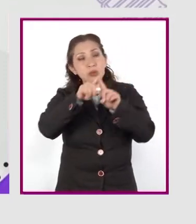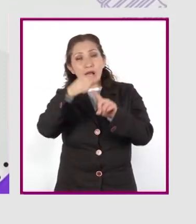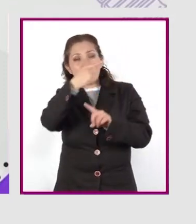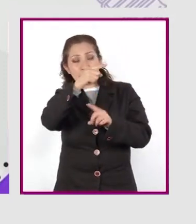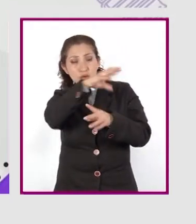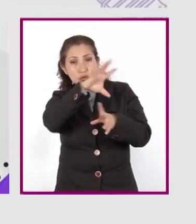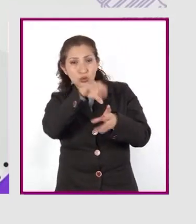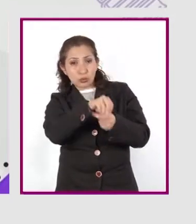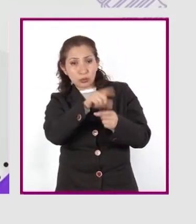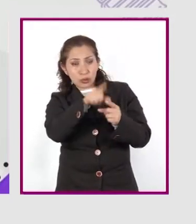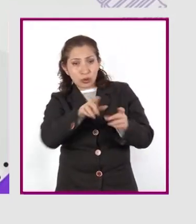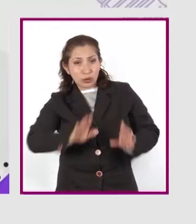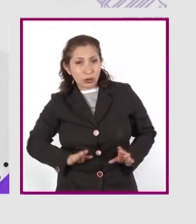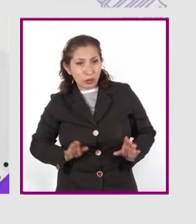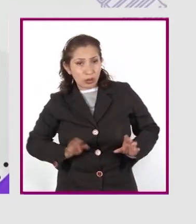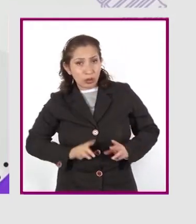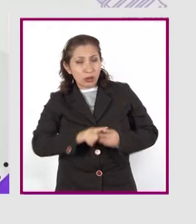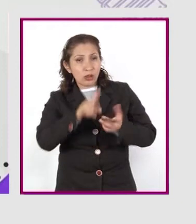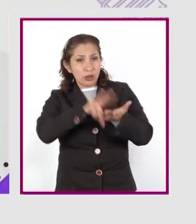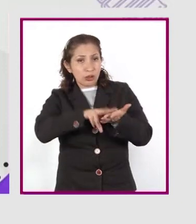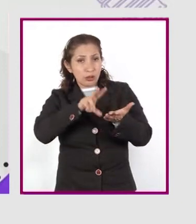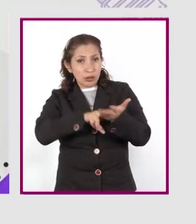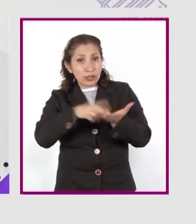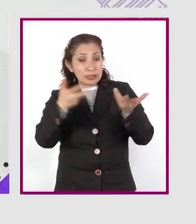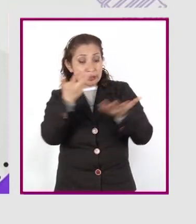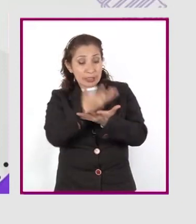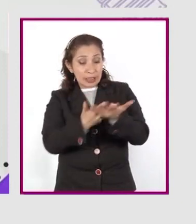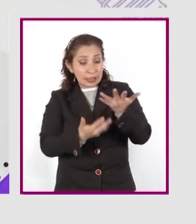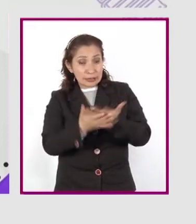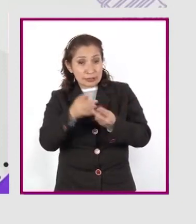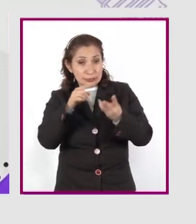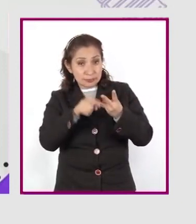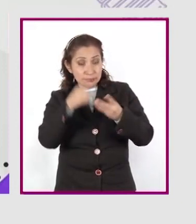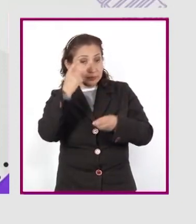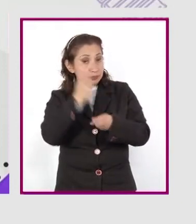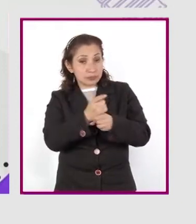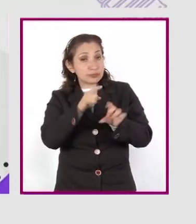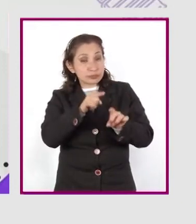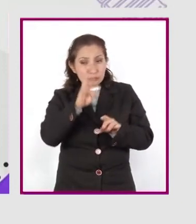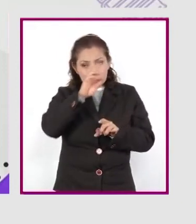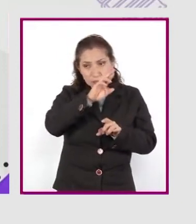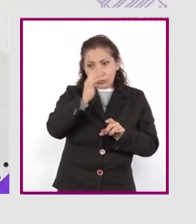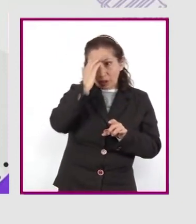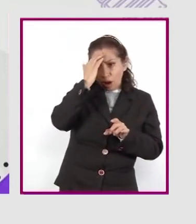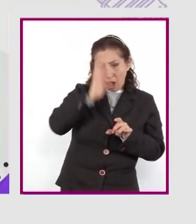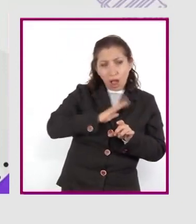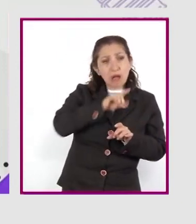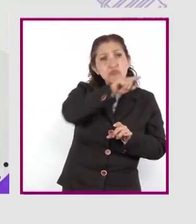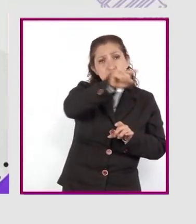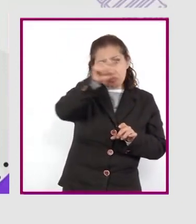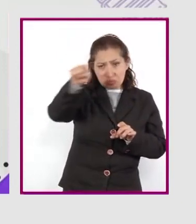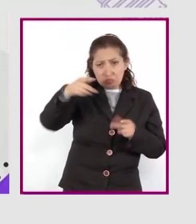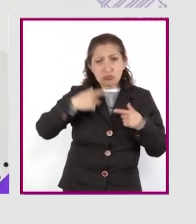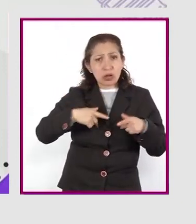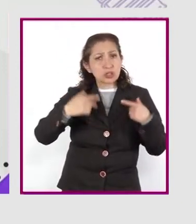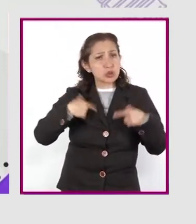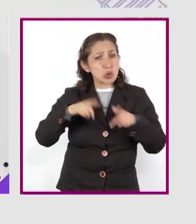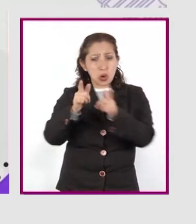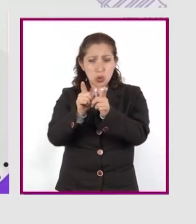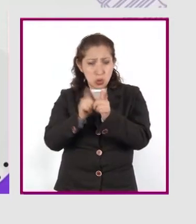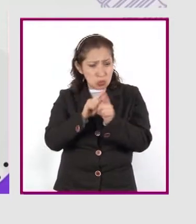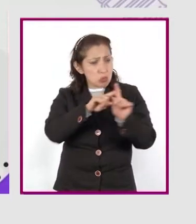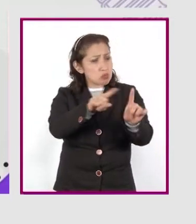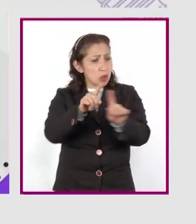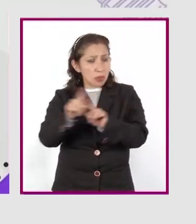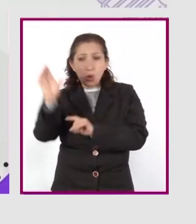actitudes, valores y prácticas que permiten, en primera instancia, reconocer la diversidad de personas, grupos